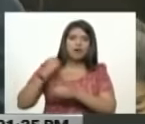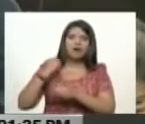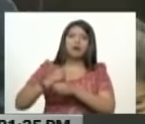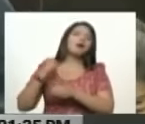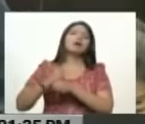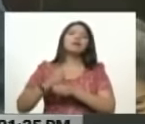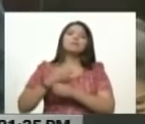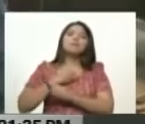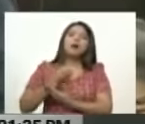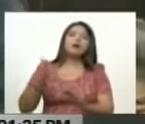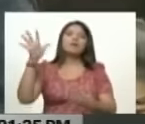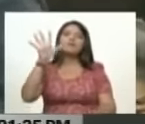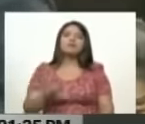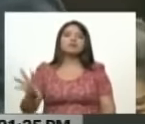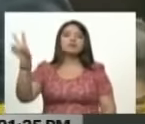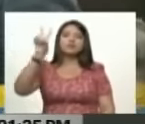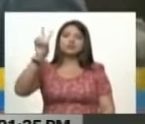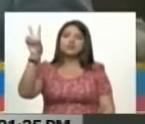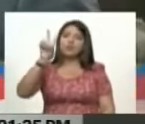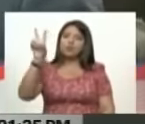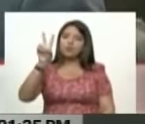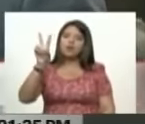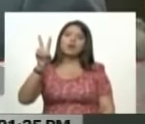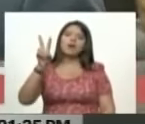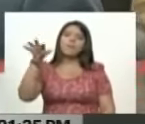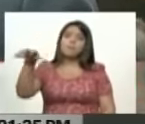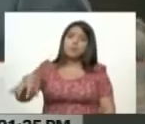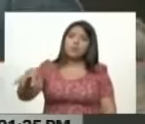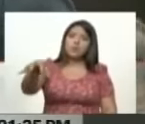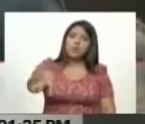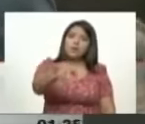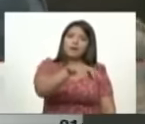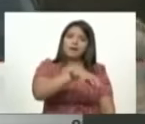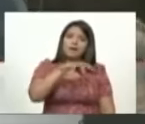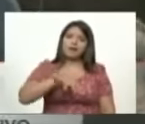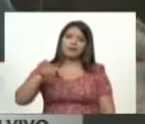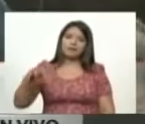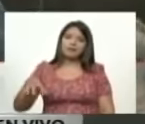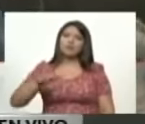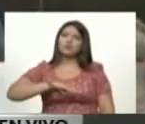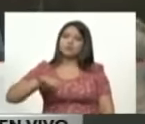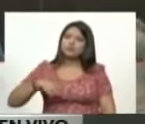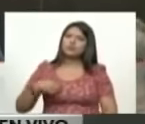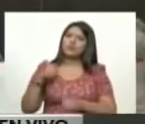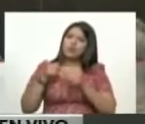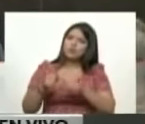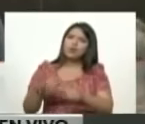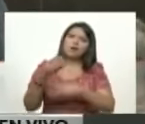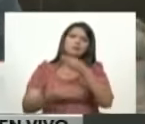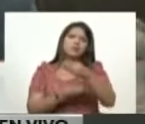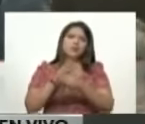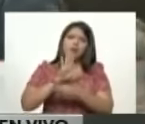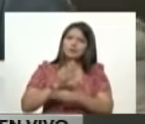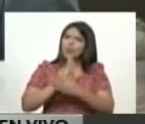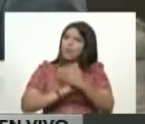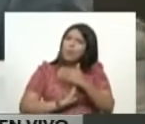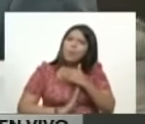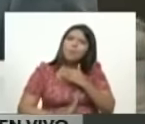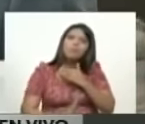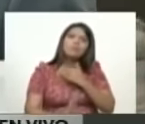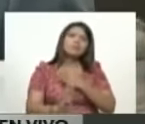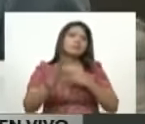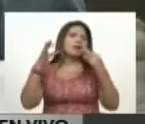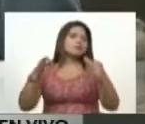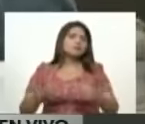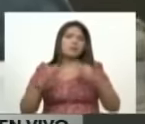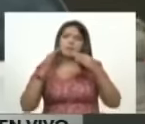por Venezuela, de trabajar por nuestros estados, y así nosotros lo seguiremos haciendo, con la humildad que siempre nos ha